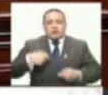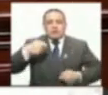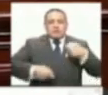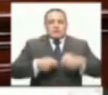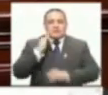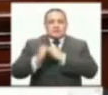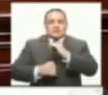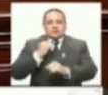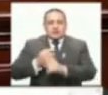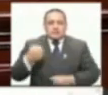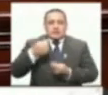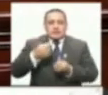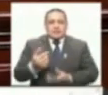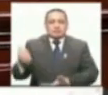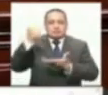financiamiento internacional.